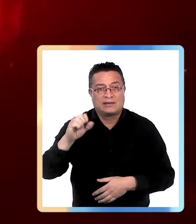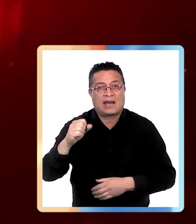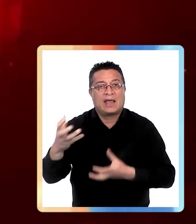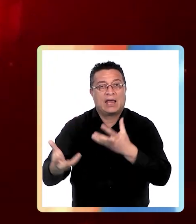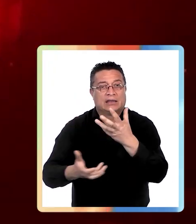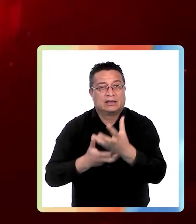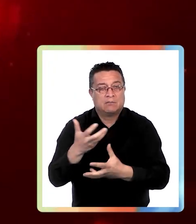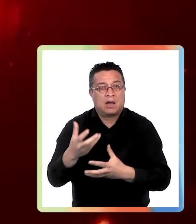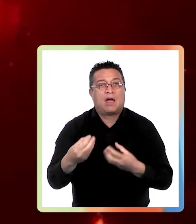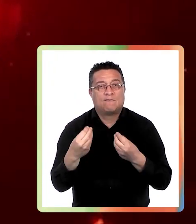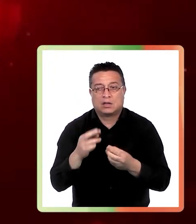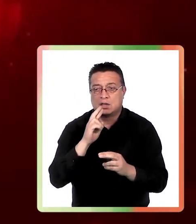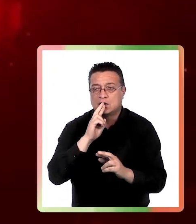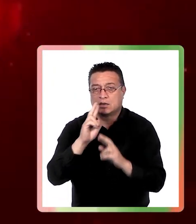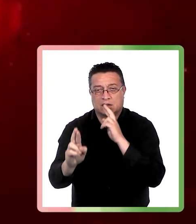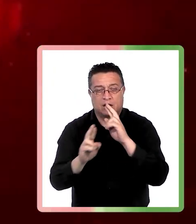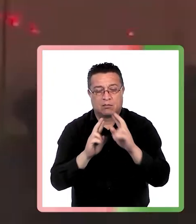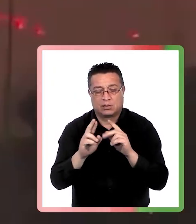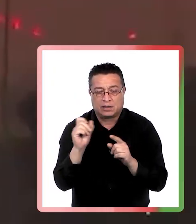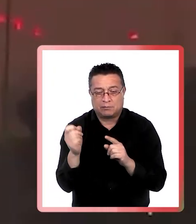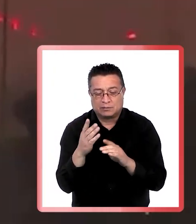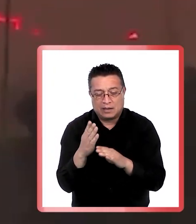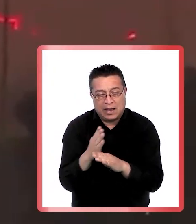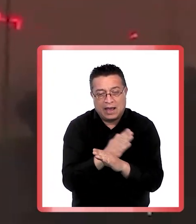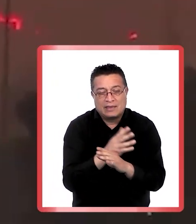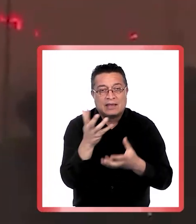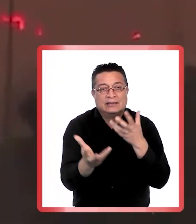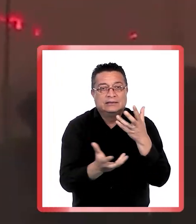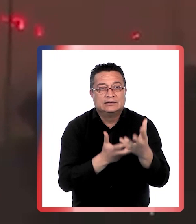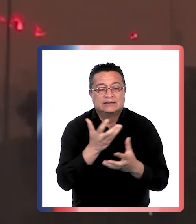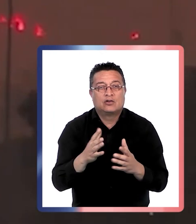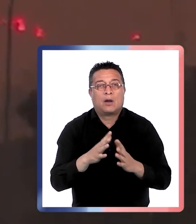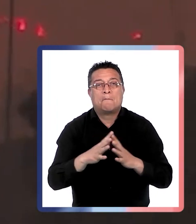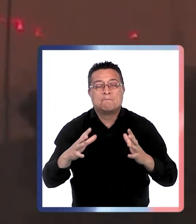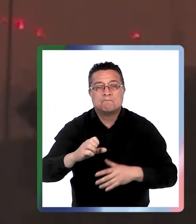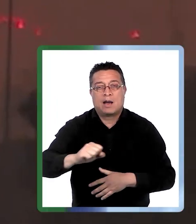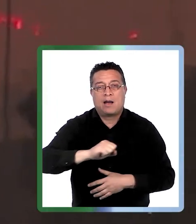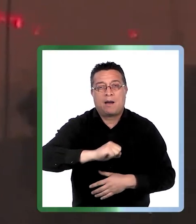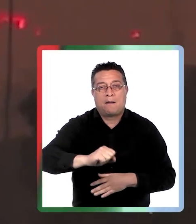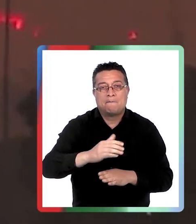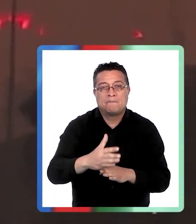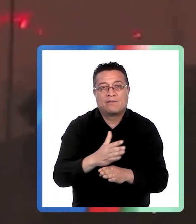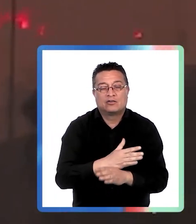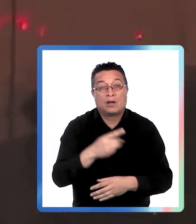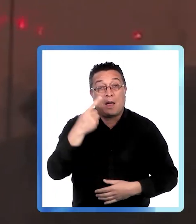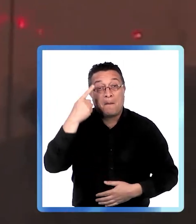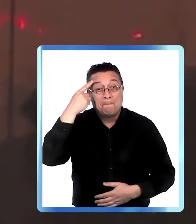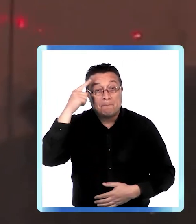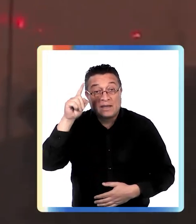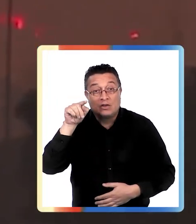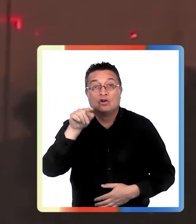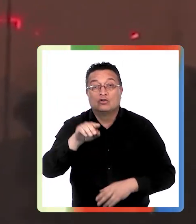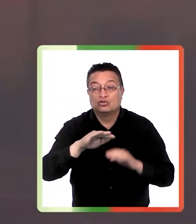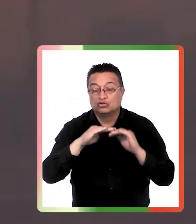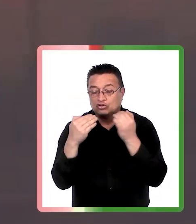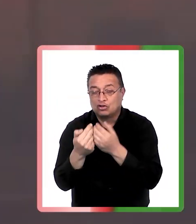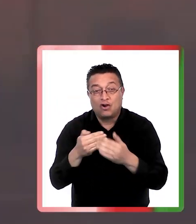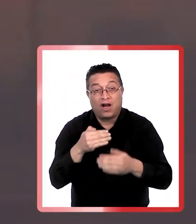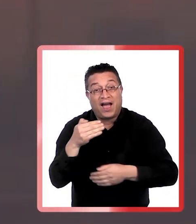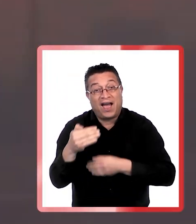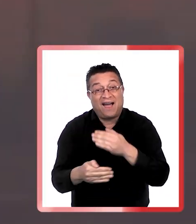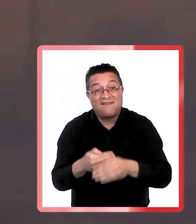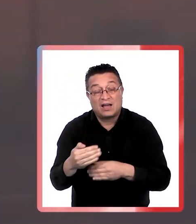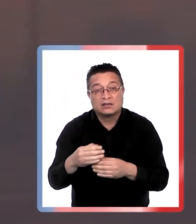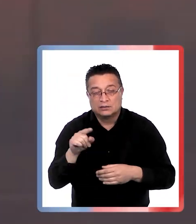hectáreas quemadas, porque hubo una buena capacidad de respuesta en la primera etapa de los incendios, más prevención. Sin embargo, en el marco de todo